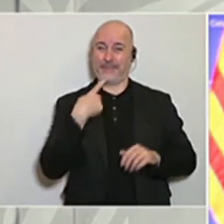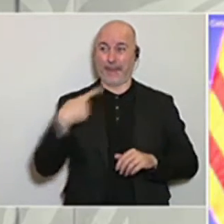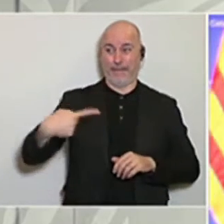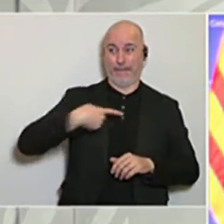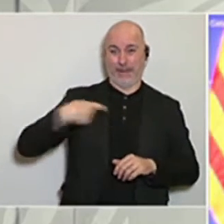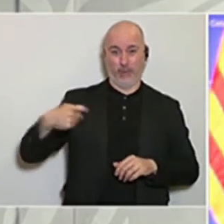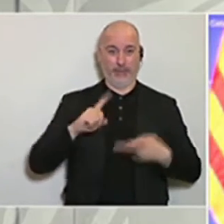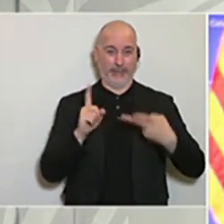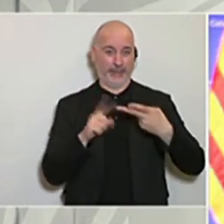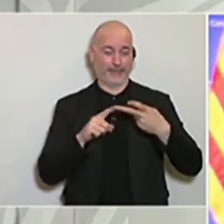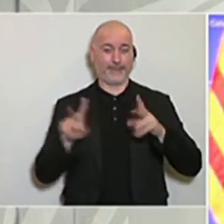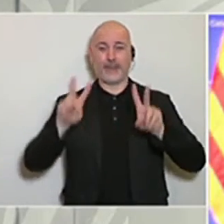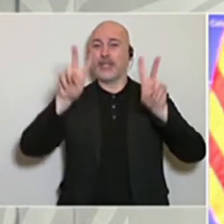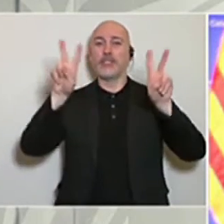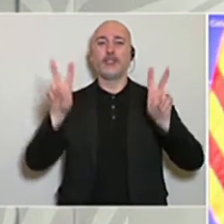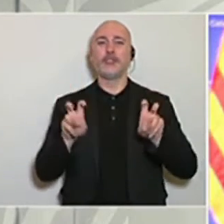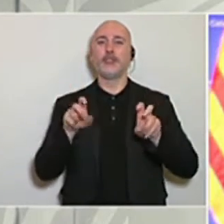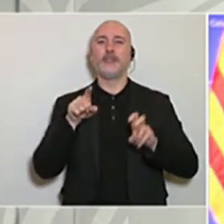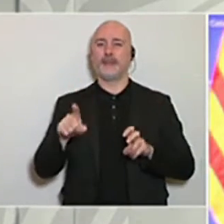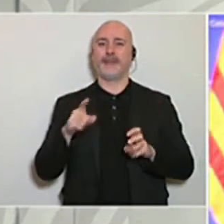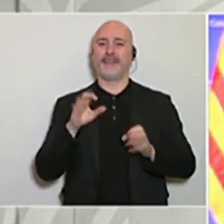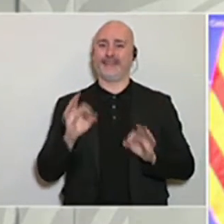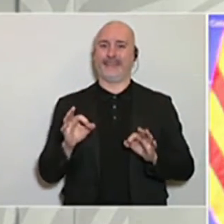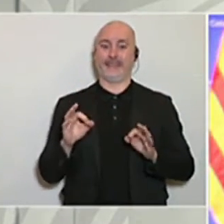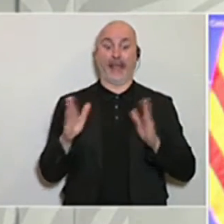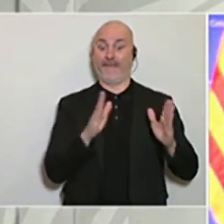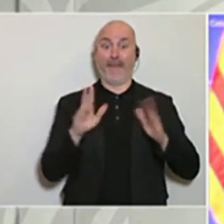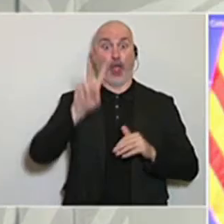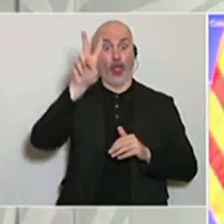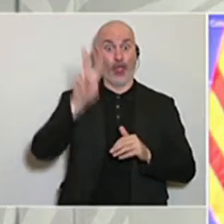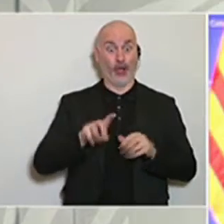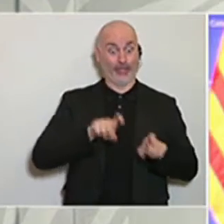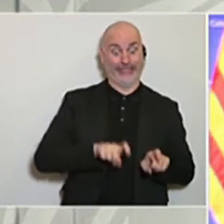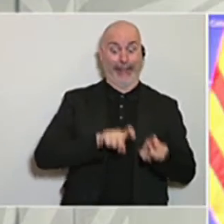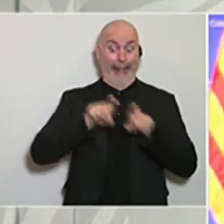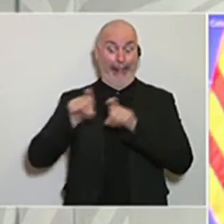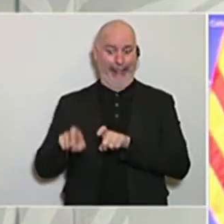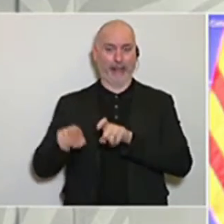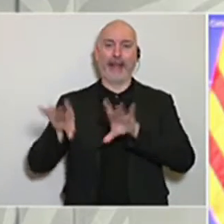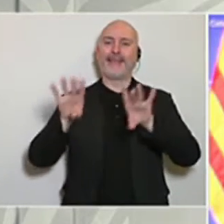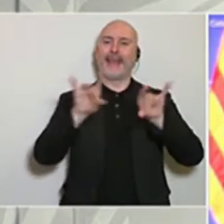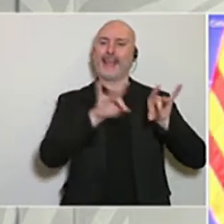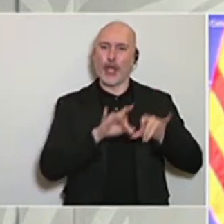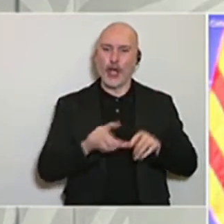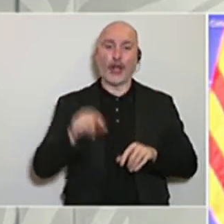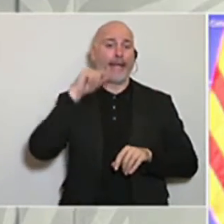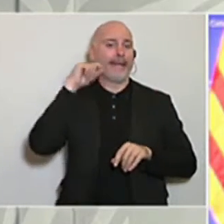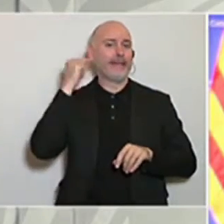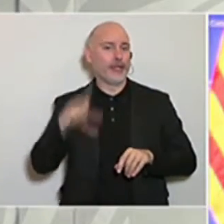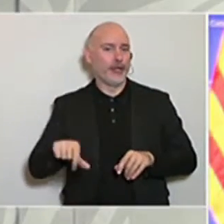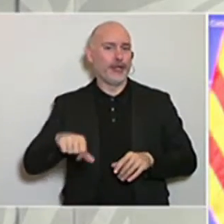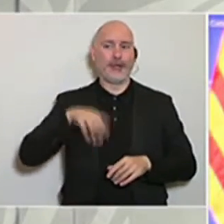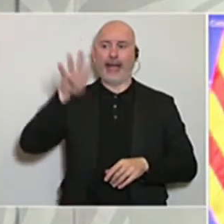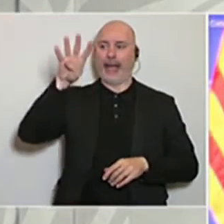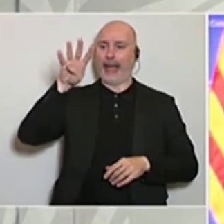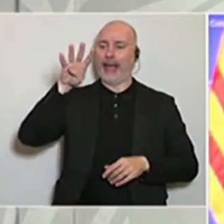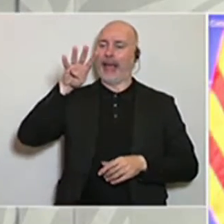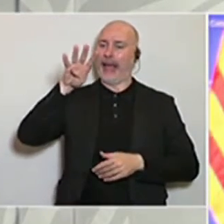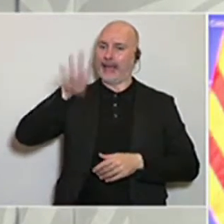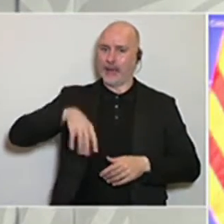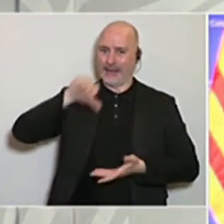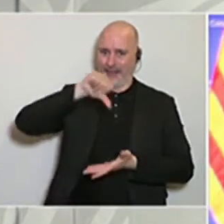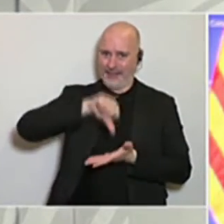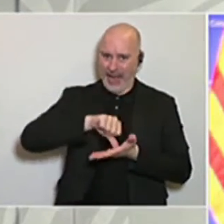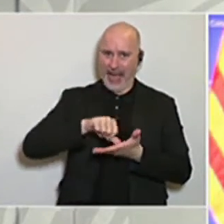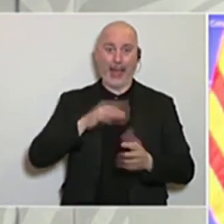hacía sobre esta evolución a fase 2 de ciertos territorios de nuestro país, Girona, la Cataluña Central, Garraf-Penedès, pero no